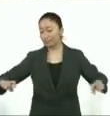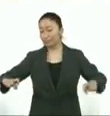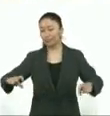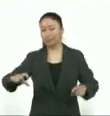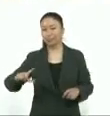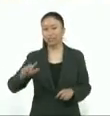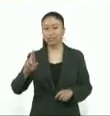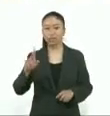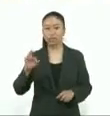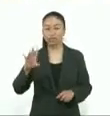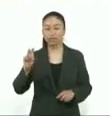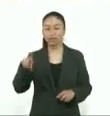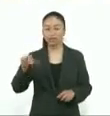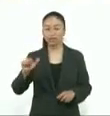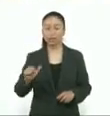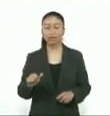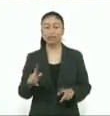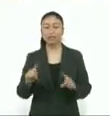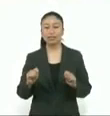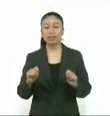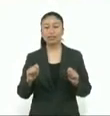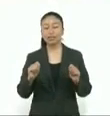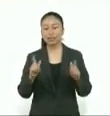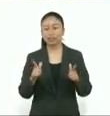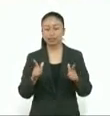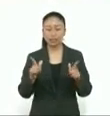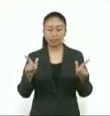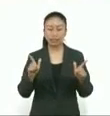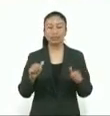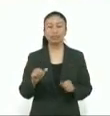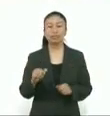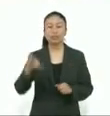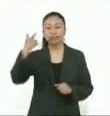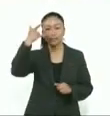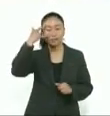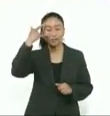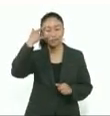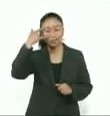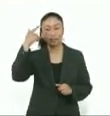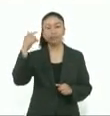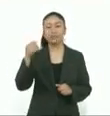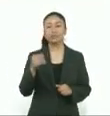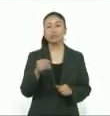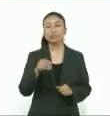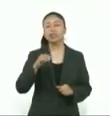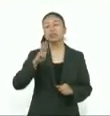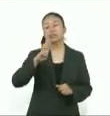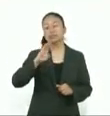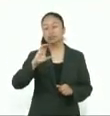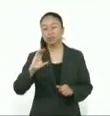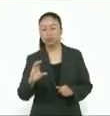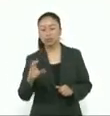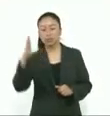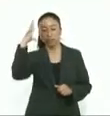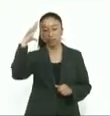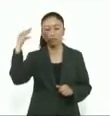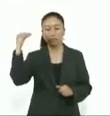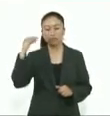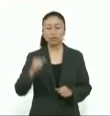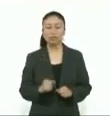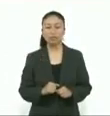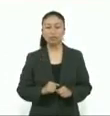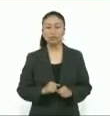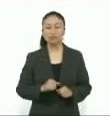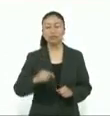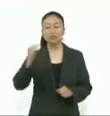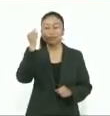Tlaxcala, Laida de Campeche, Marina de Baja California, Indira de Colima y Evelyn